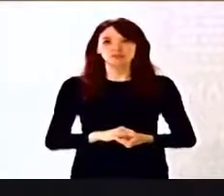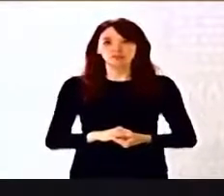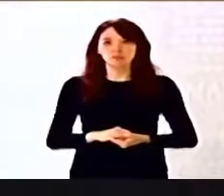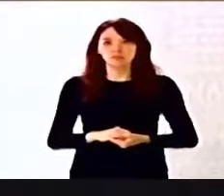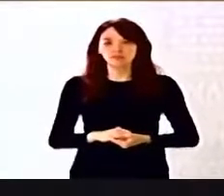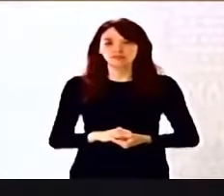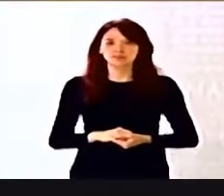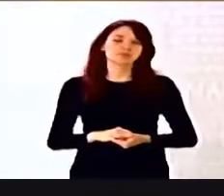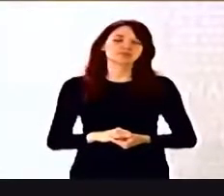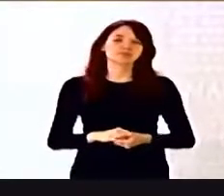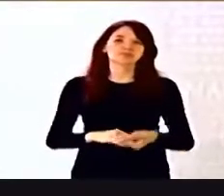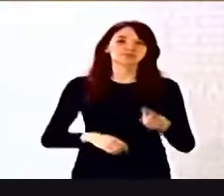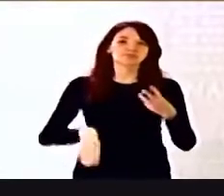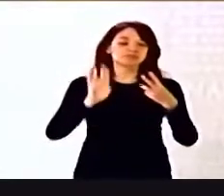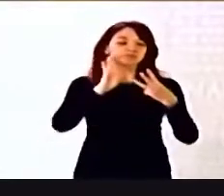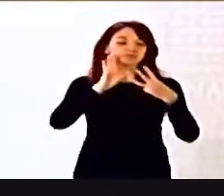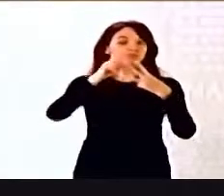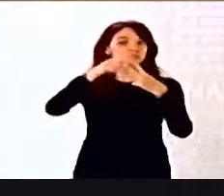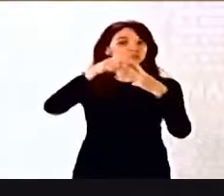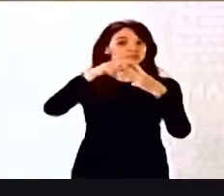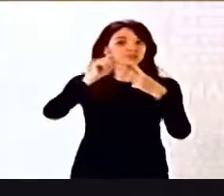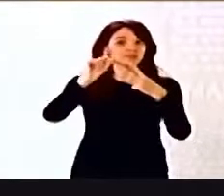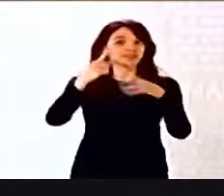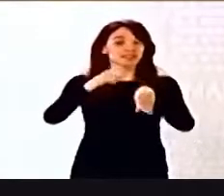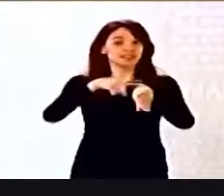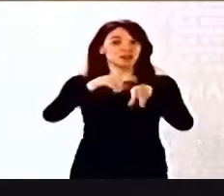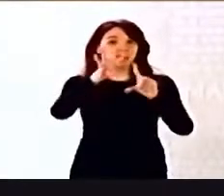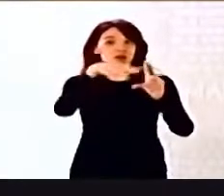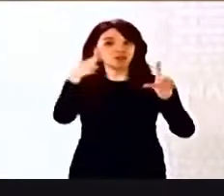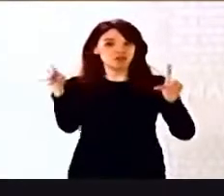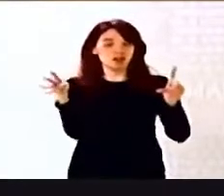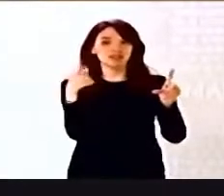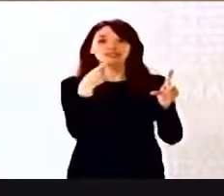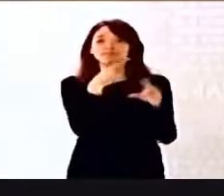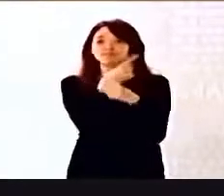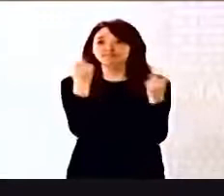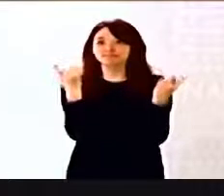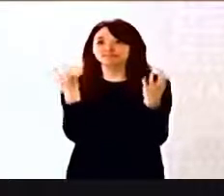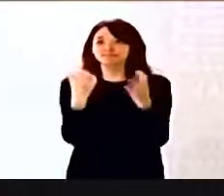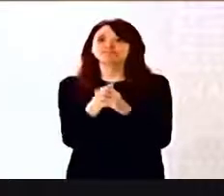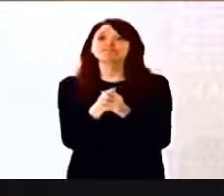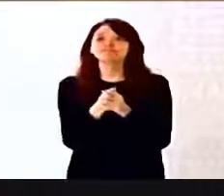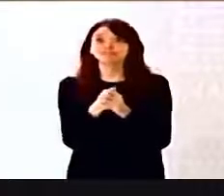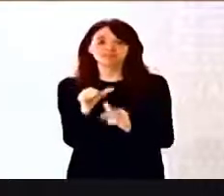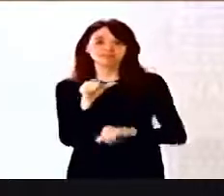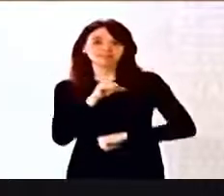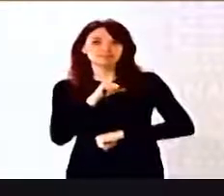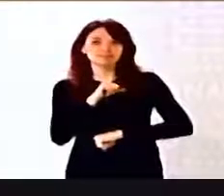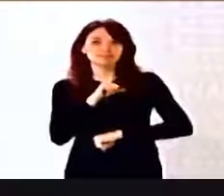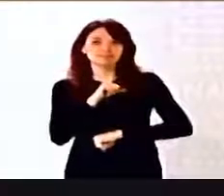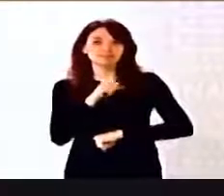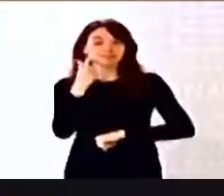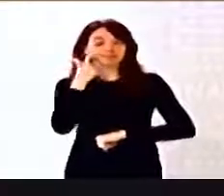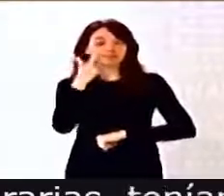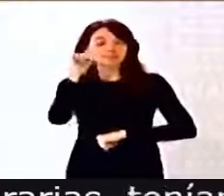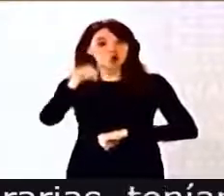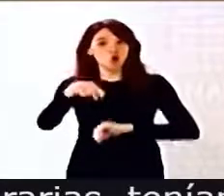Con respecto a la primera pregunta en relación a las franjas horarias, decirle que teníamos que esperar a la orden